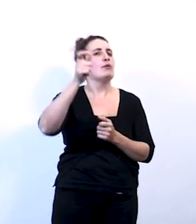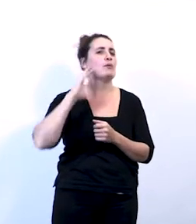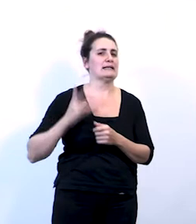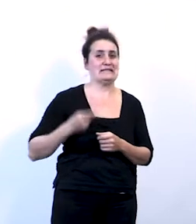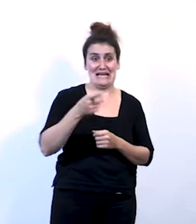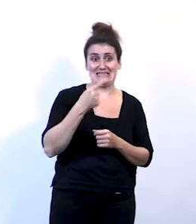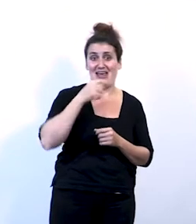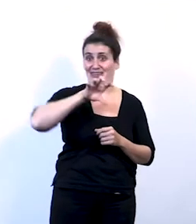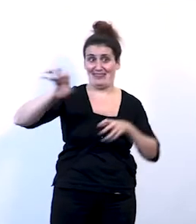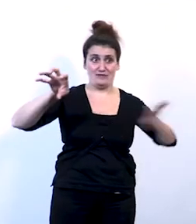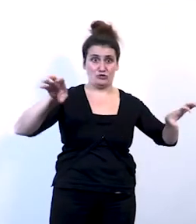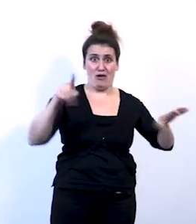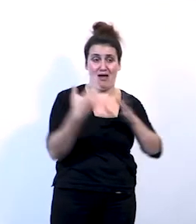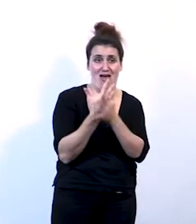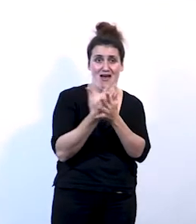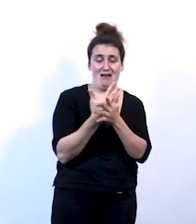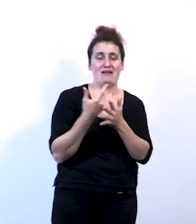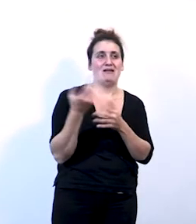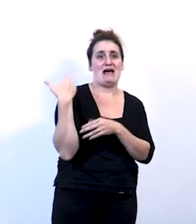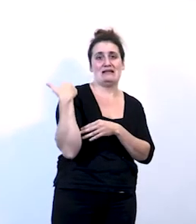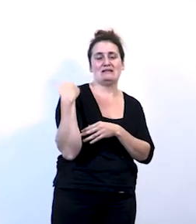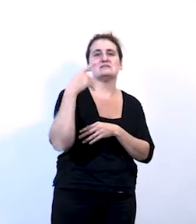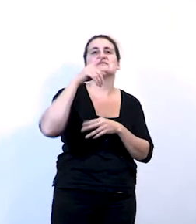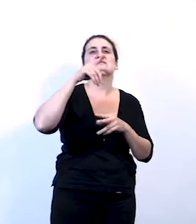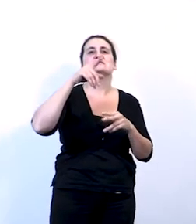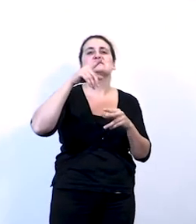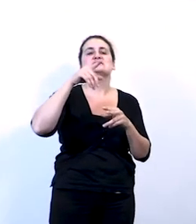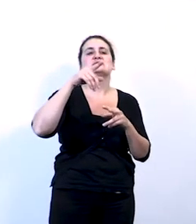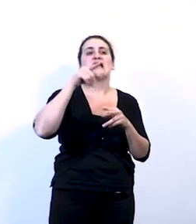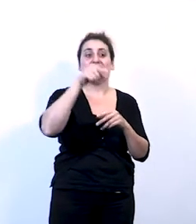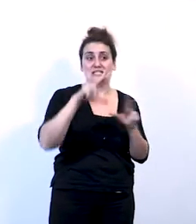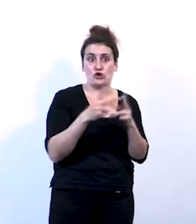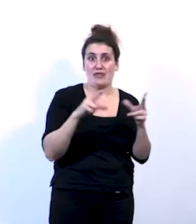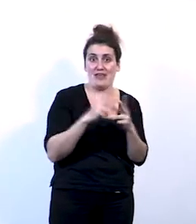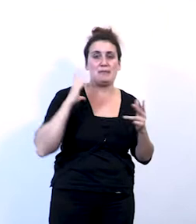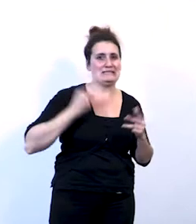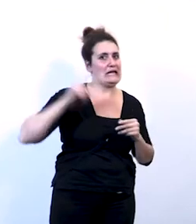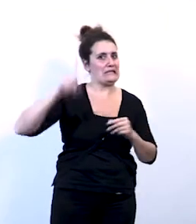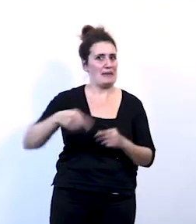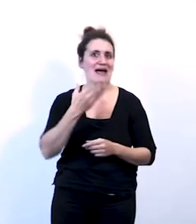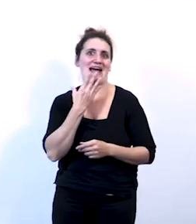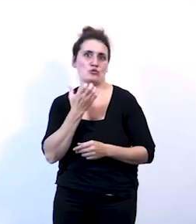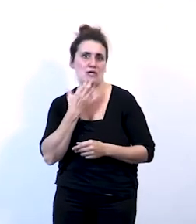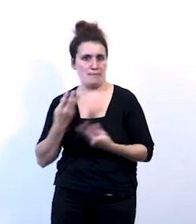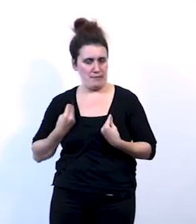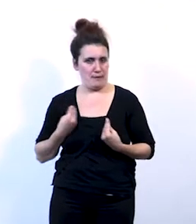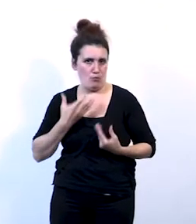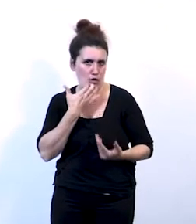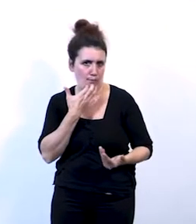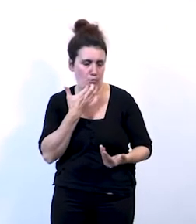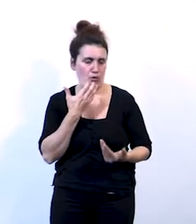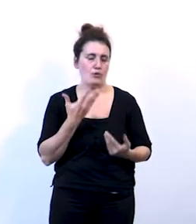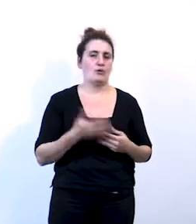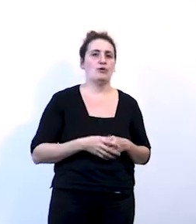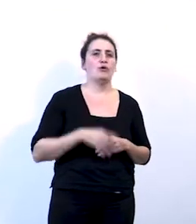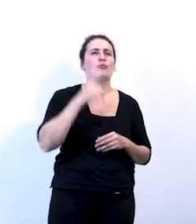nos hablabas, y vamos a aclarar también qué es la sociedad palestina que vive en Jerusalén también, por ejemplo, porque son los términos que